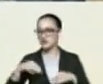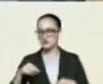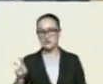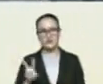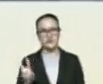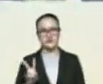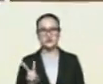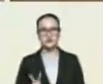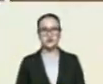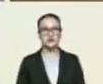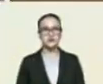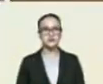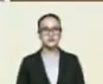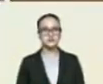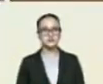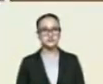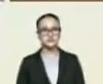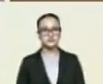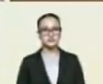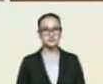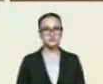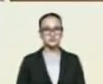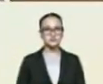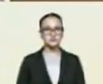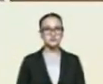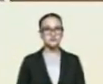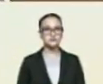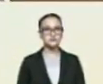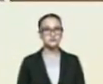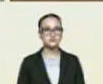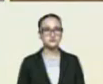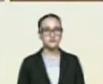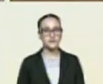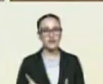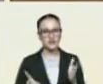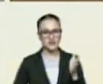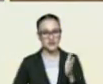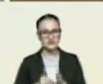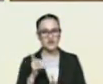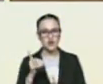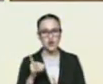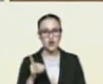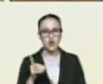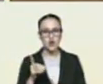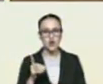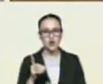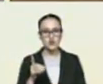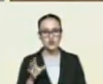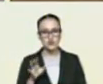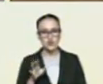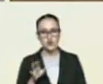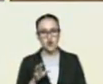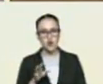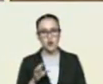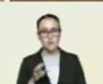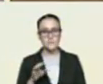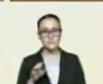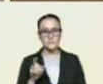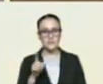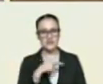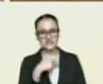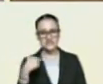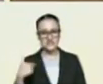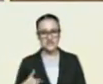desusos y están en decadencia. Hoy lo vemos con el desarrollo del Congreso del Partido Comunista en China,